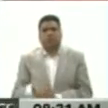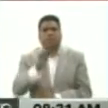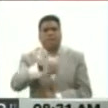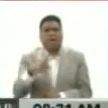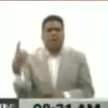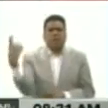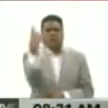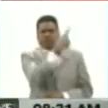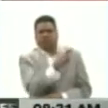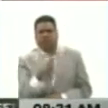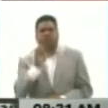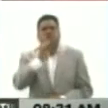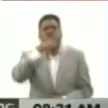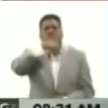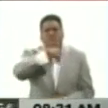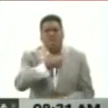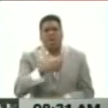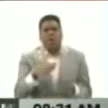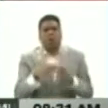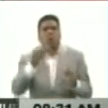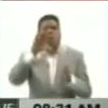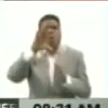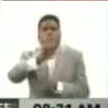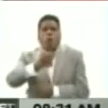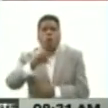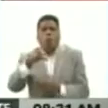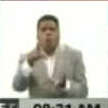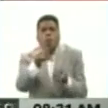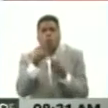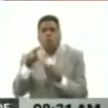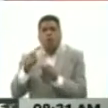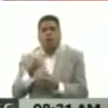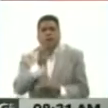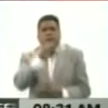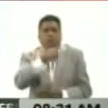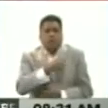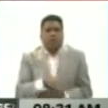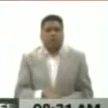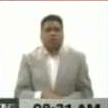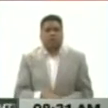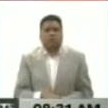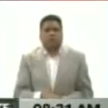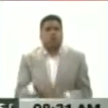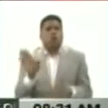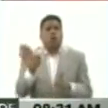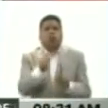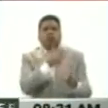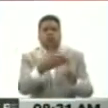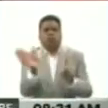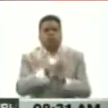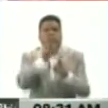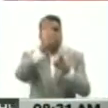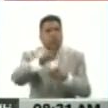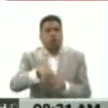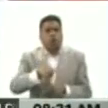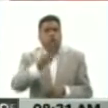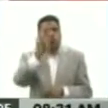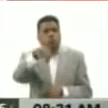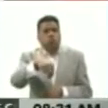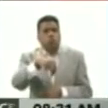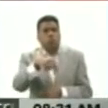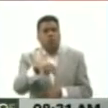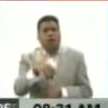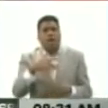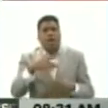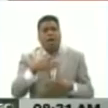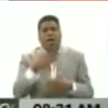los viejitos cuando cobraban sus pensiones, o sea, maltrataban al ciudadano, a la sociedad, a ellos nunca le importó el pueblo bolivariano, a ellos nunca le importó el pueblo de